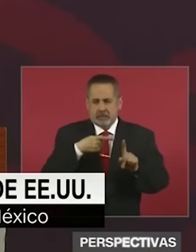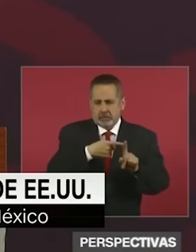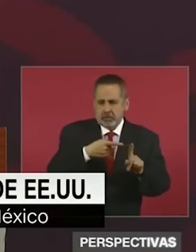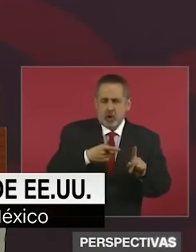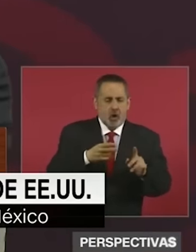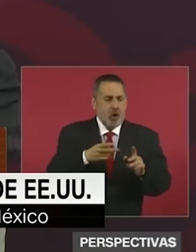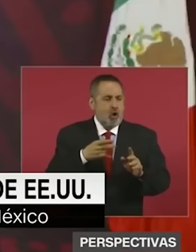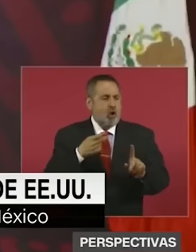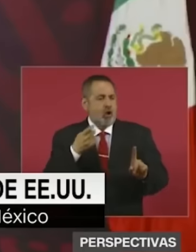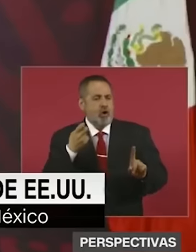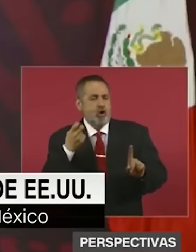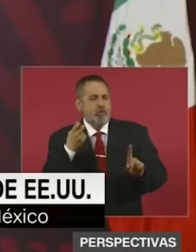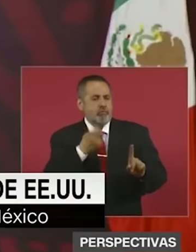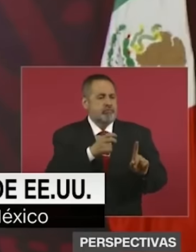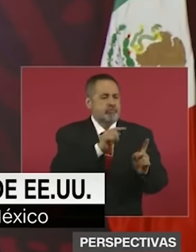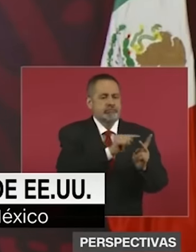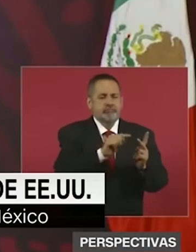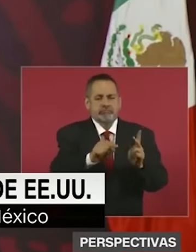los